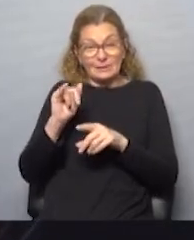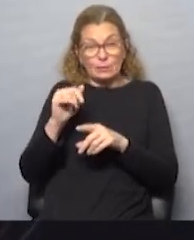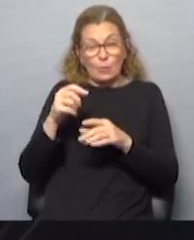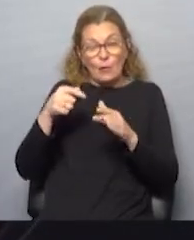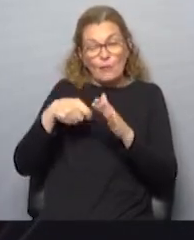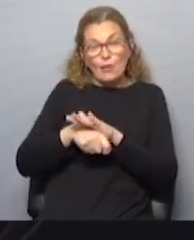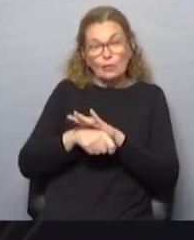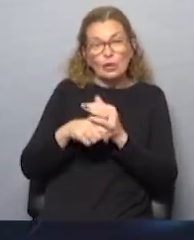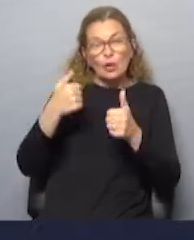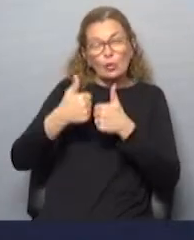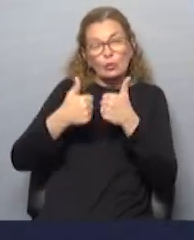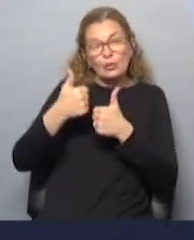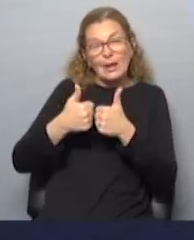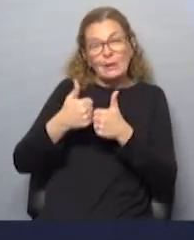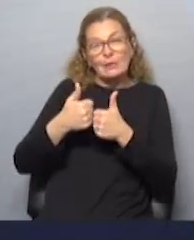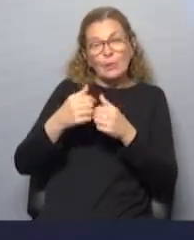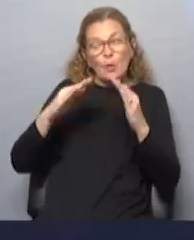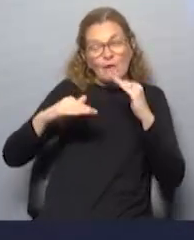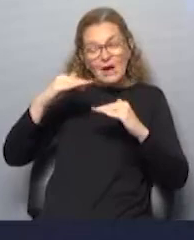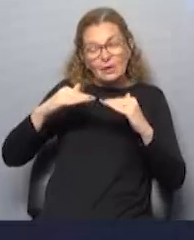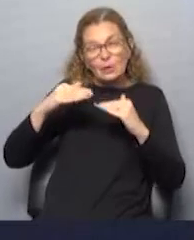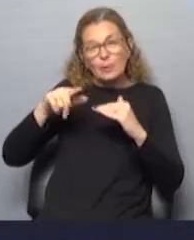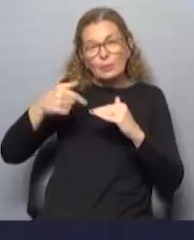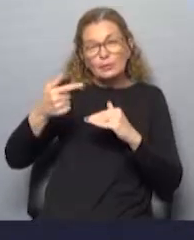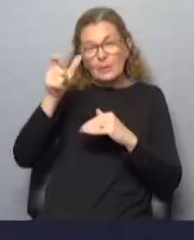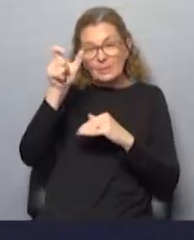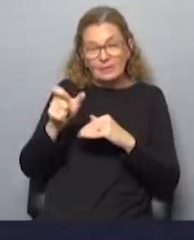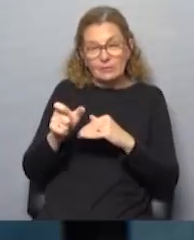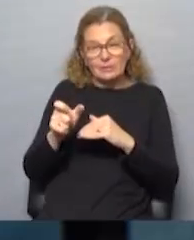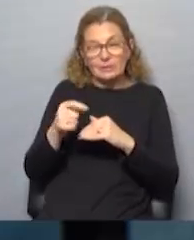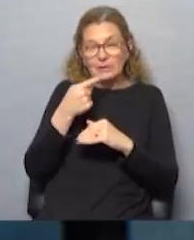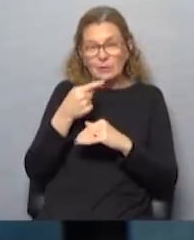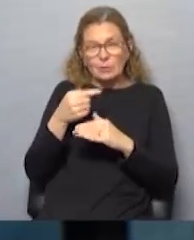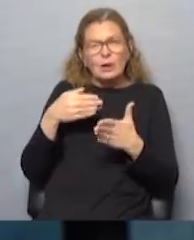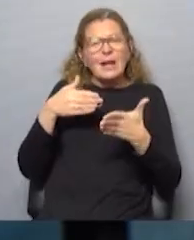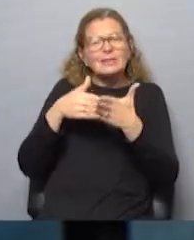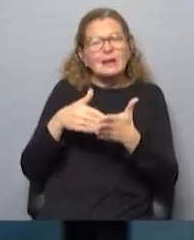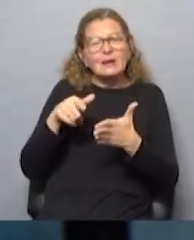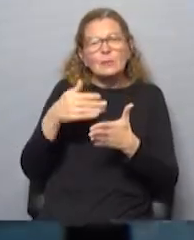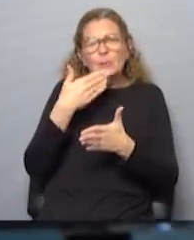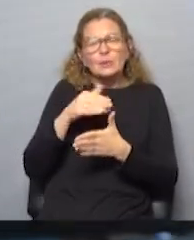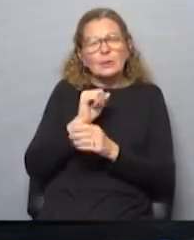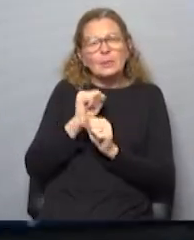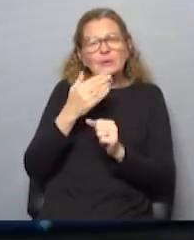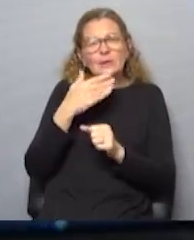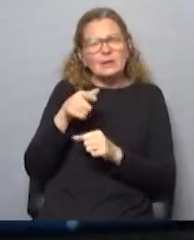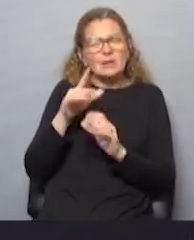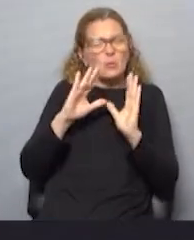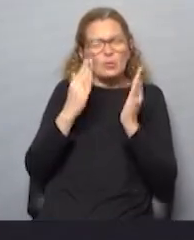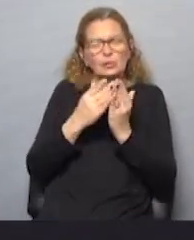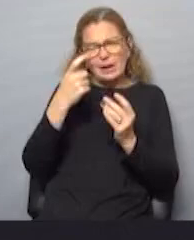fondos concursables los fondos que son evaluados por otras personas y cuál es la tranca de esto para que podamos entender que no estamos en este